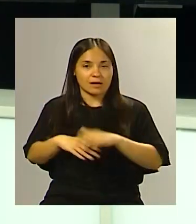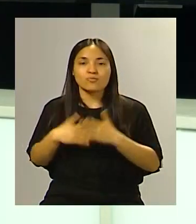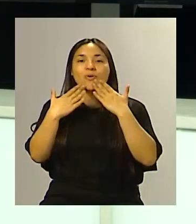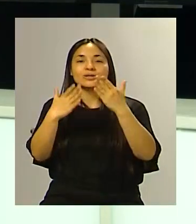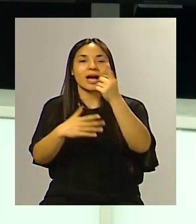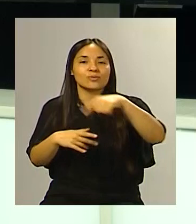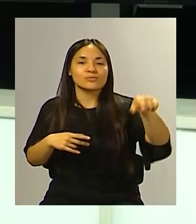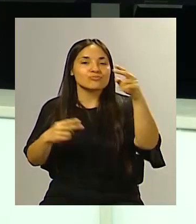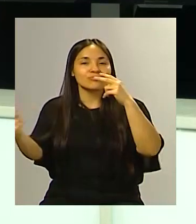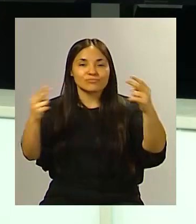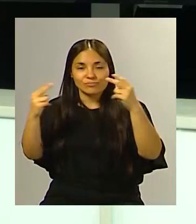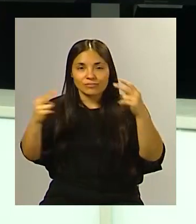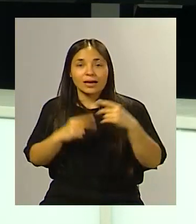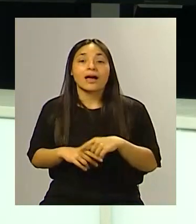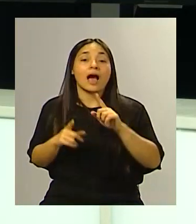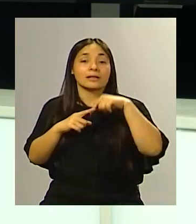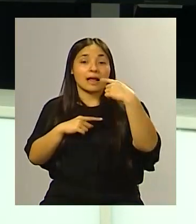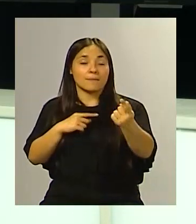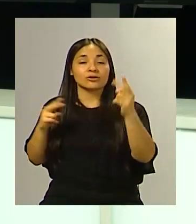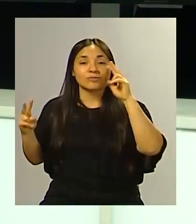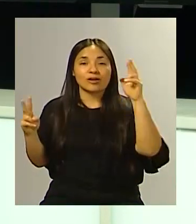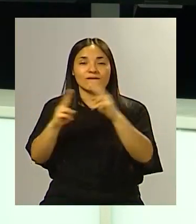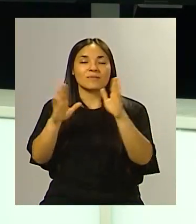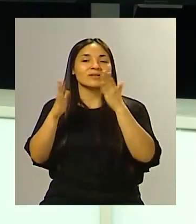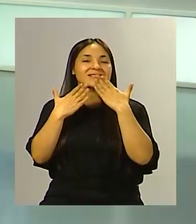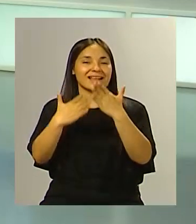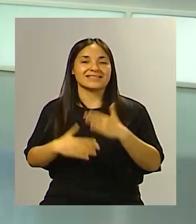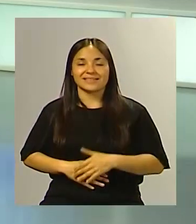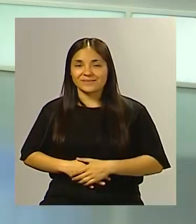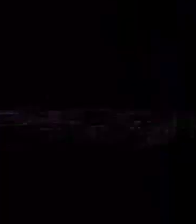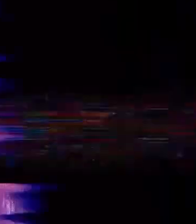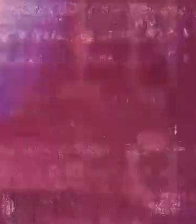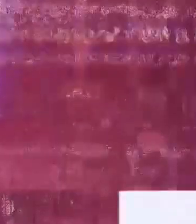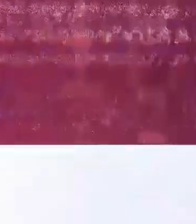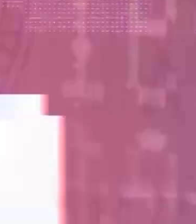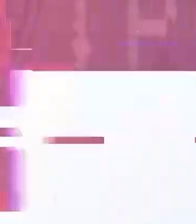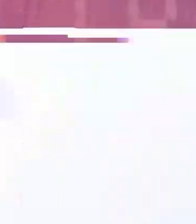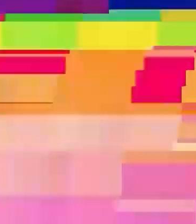les agradecemos que hayan estado ahí del otro lado y será hasta la próxima. Muchas gracias.